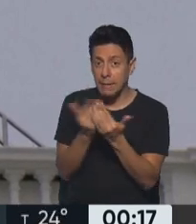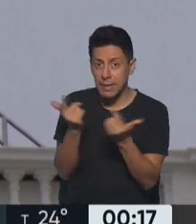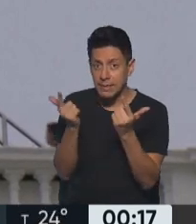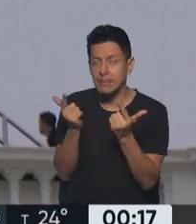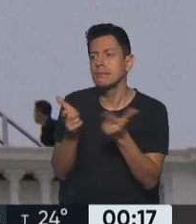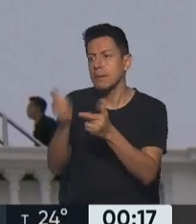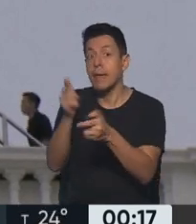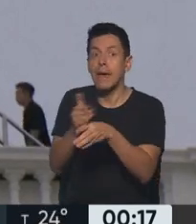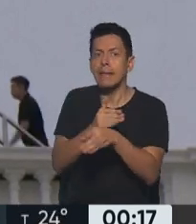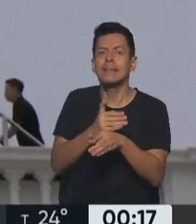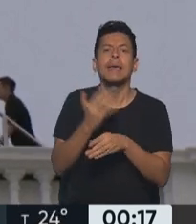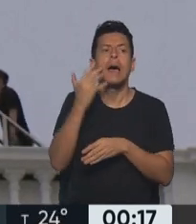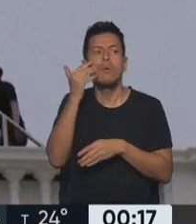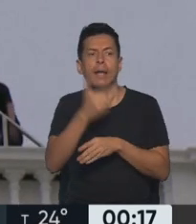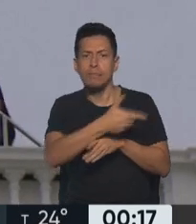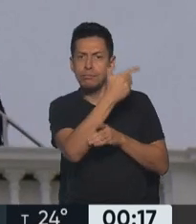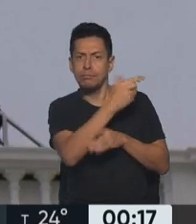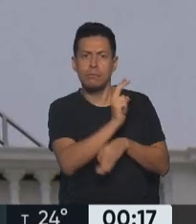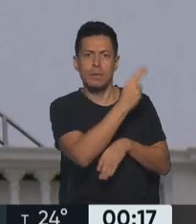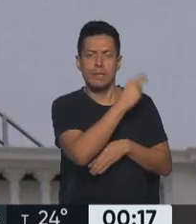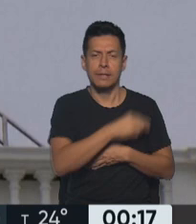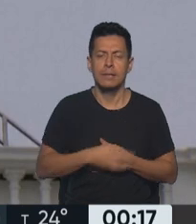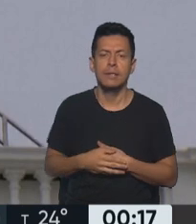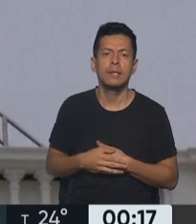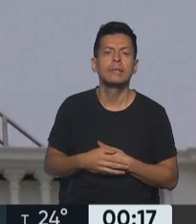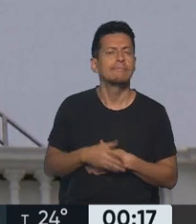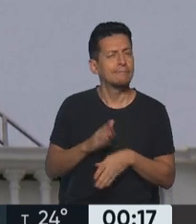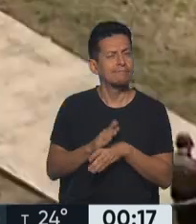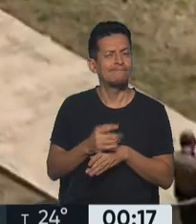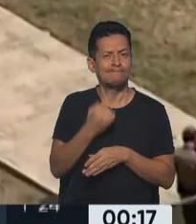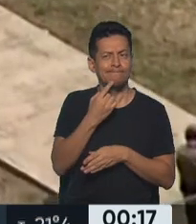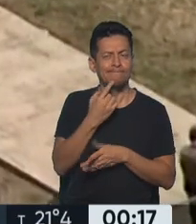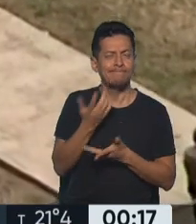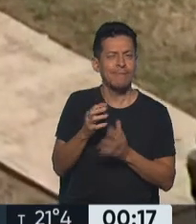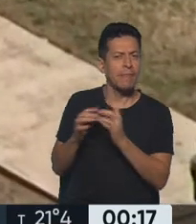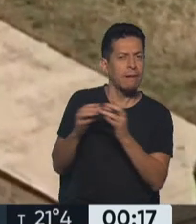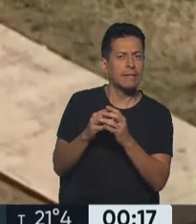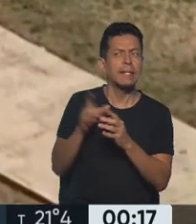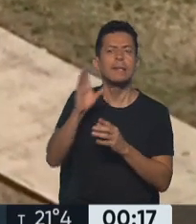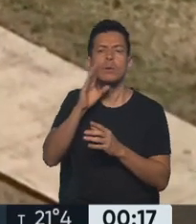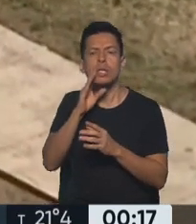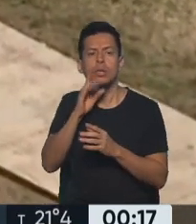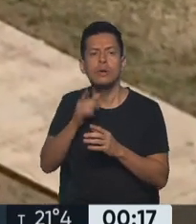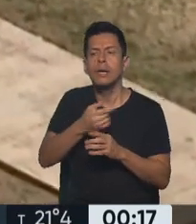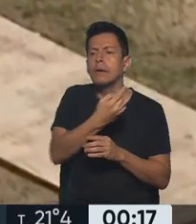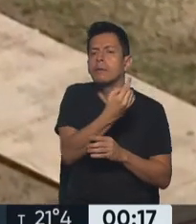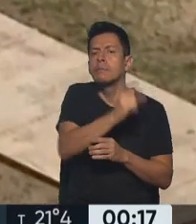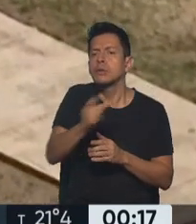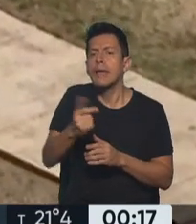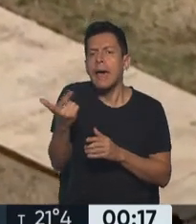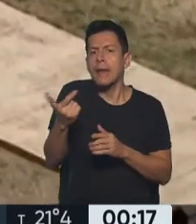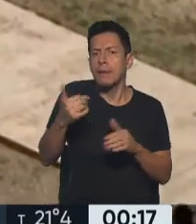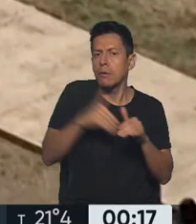abuela y en este contexto se reaviva el debate en relación a la tenencia de armas en Estados Unidos, porque 4 de cada 10